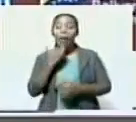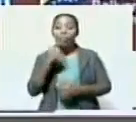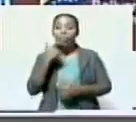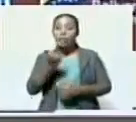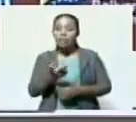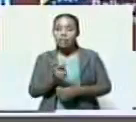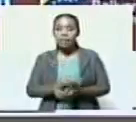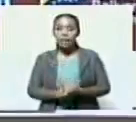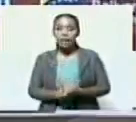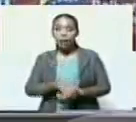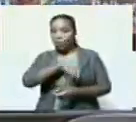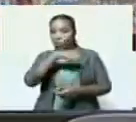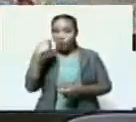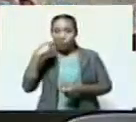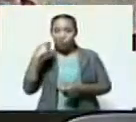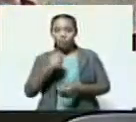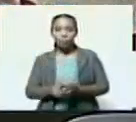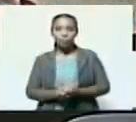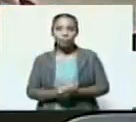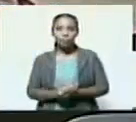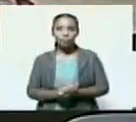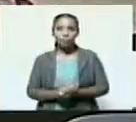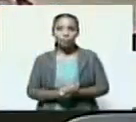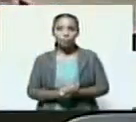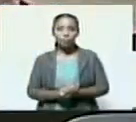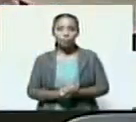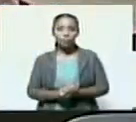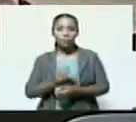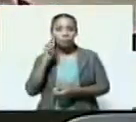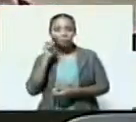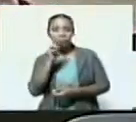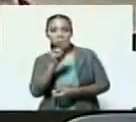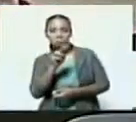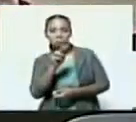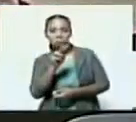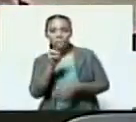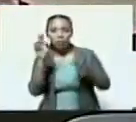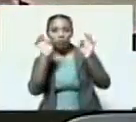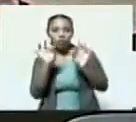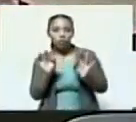el narcotráfico, desde el punto de vista